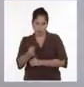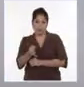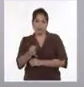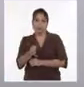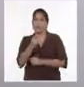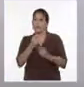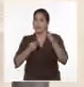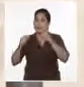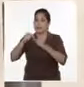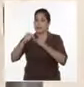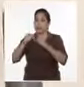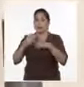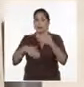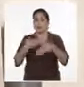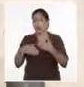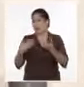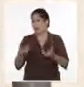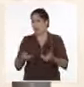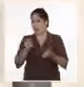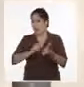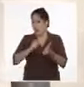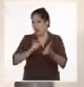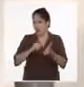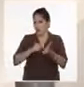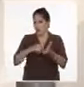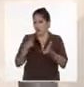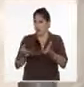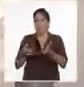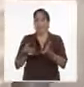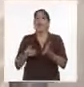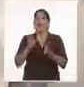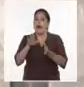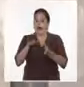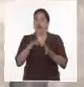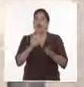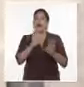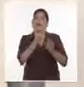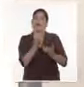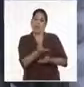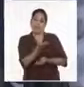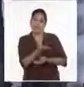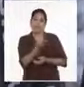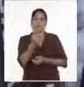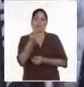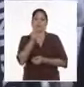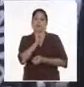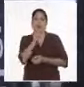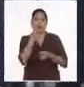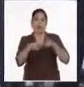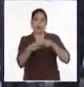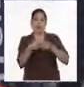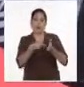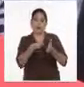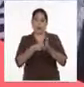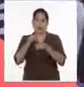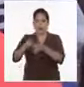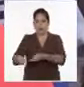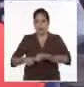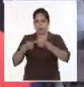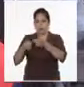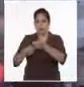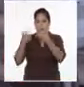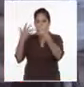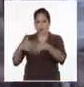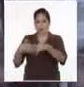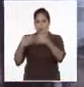problema con la disponibilidad de la canasta básica es la dependencia de las importaciones. Las insuficiencias de la agricultura y la industria, unido a la